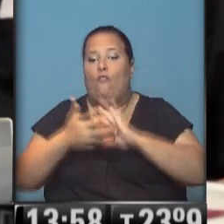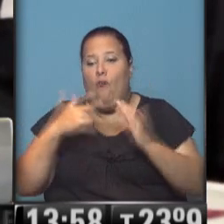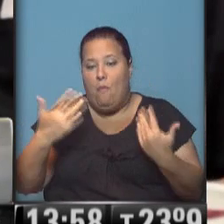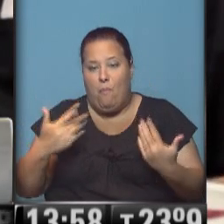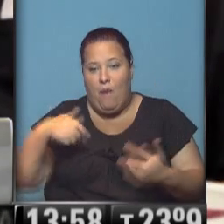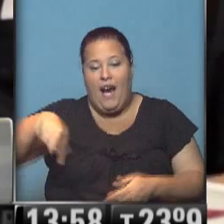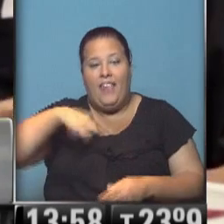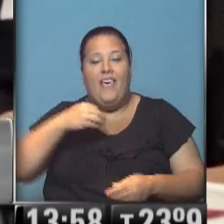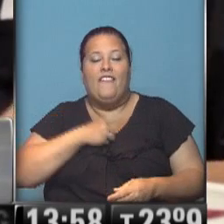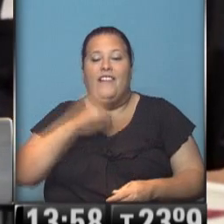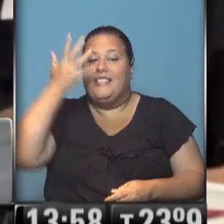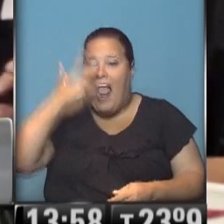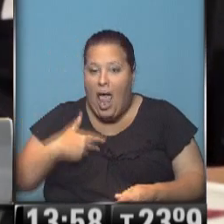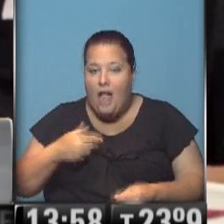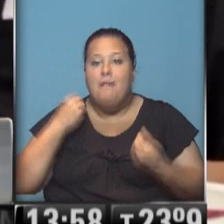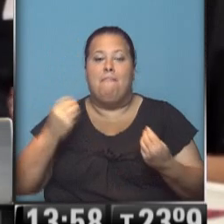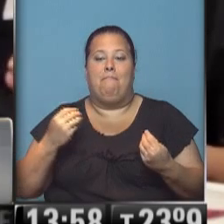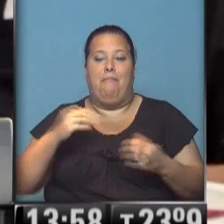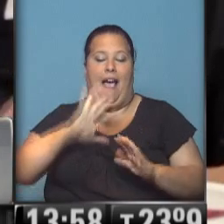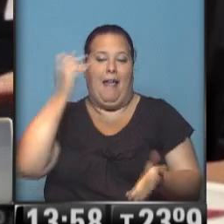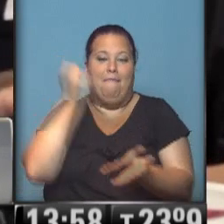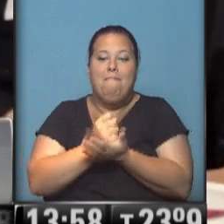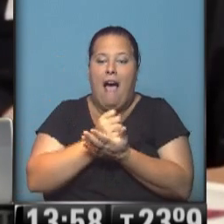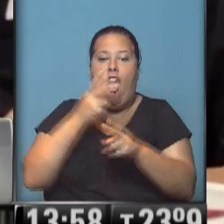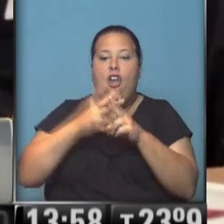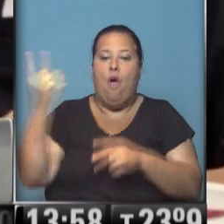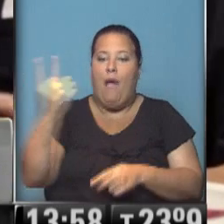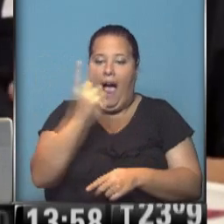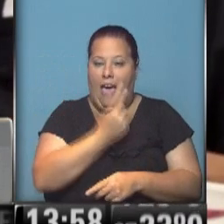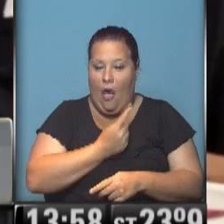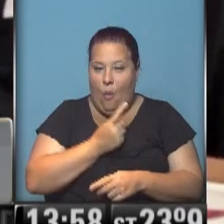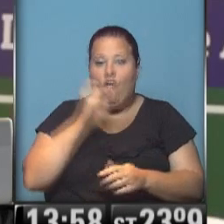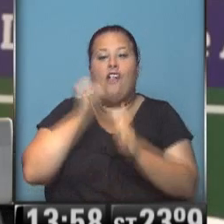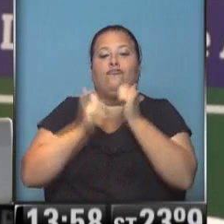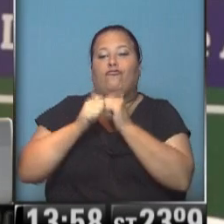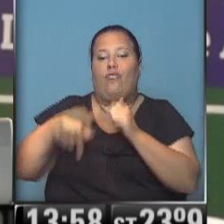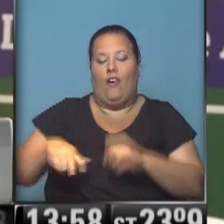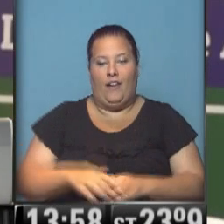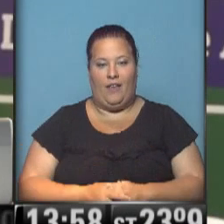que tenemos los hinchas de San Lorenzo como para dejar el sello, el nombre de cada uno en la historia.